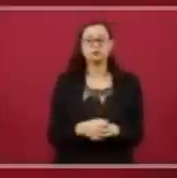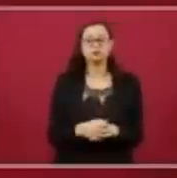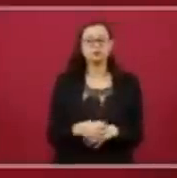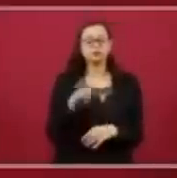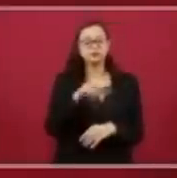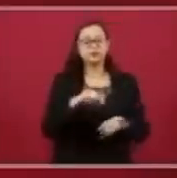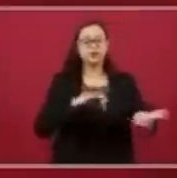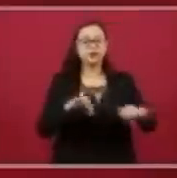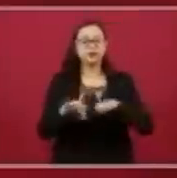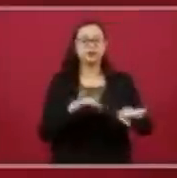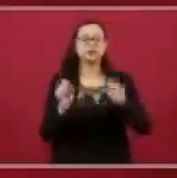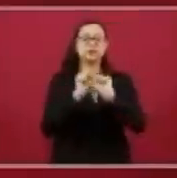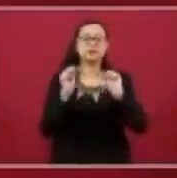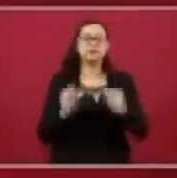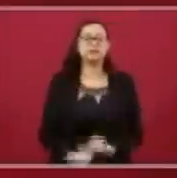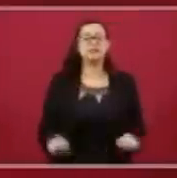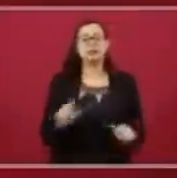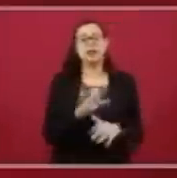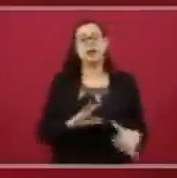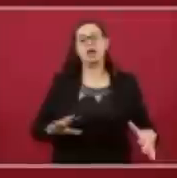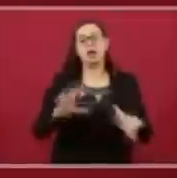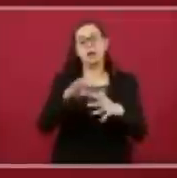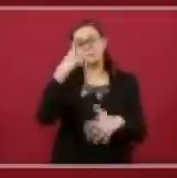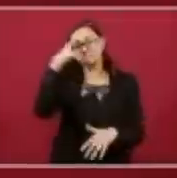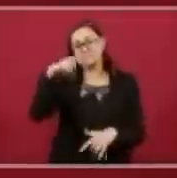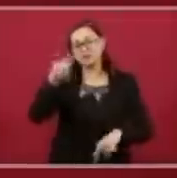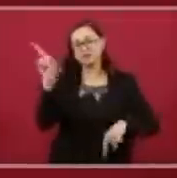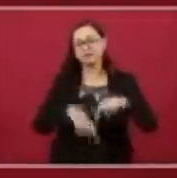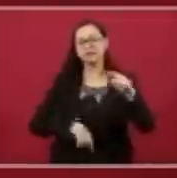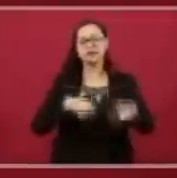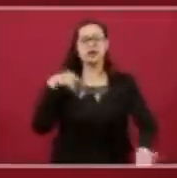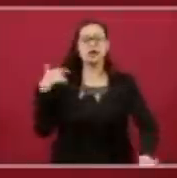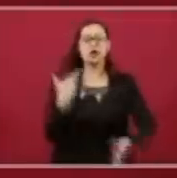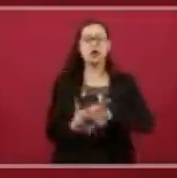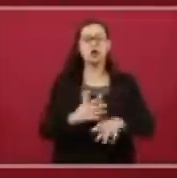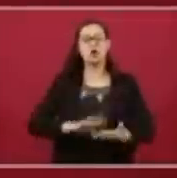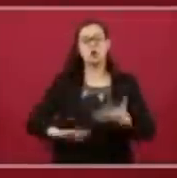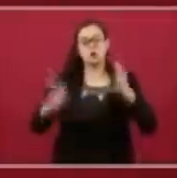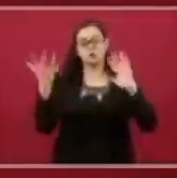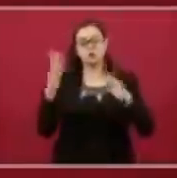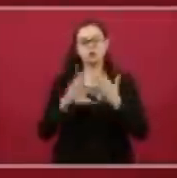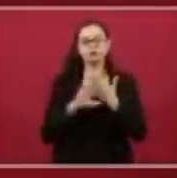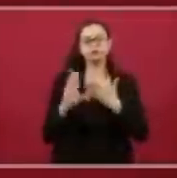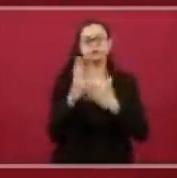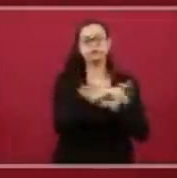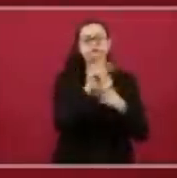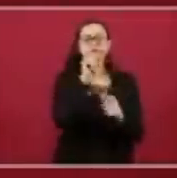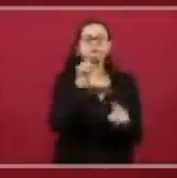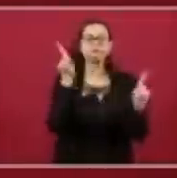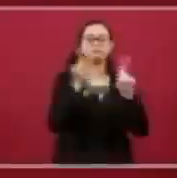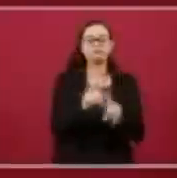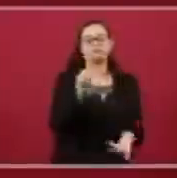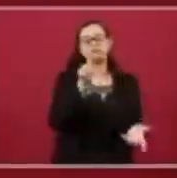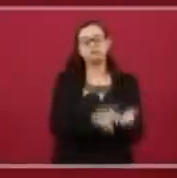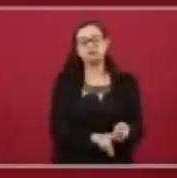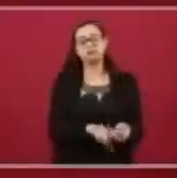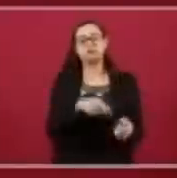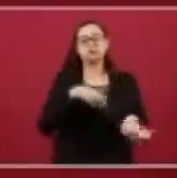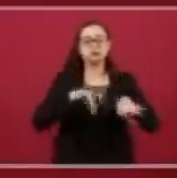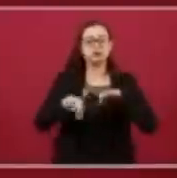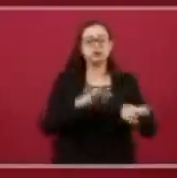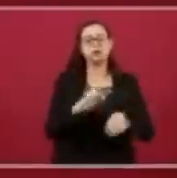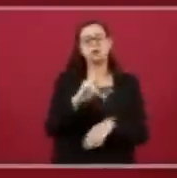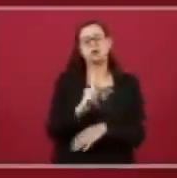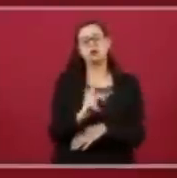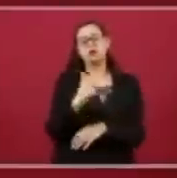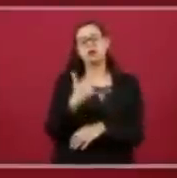en el sistema interamericano para erradicar la violencia en contra de la mujer y su labor en la Procuraduría General de